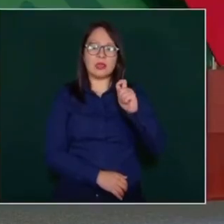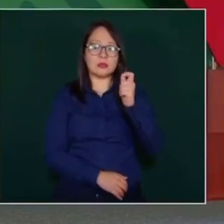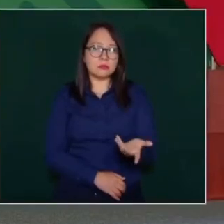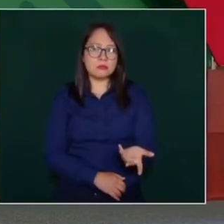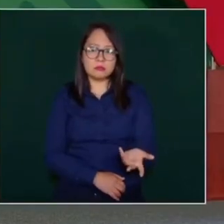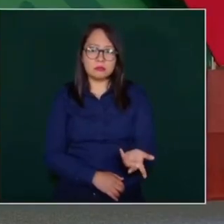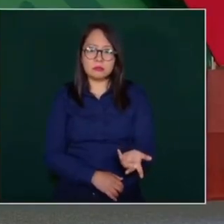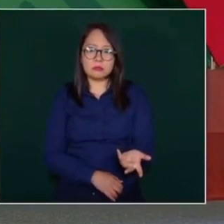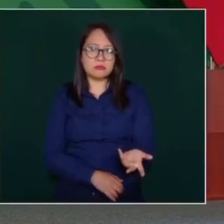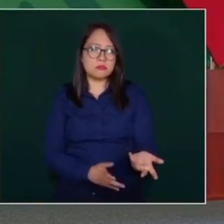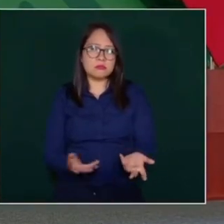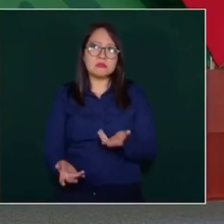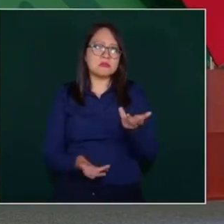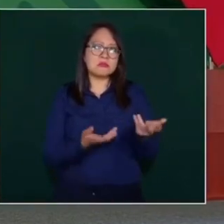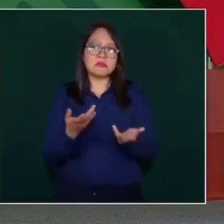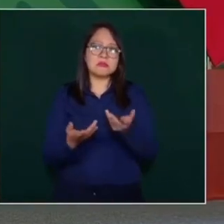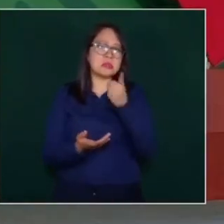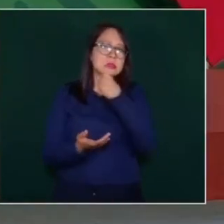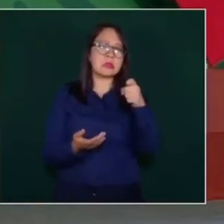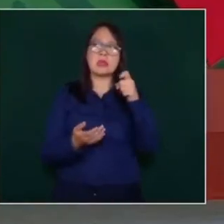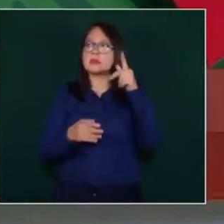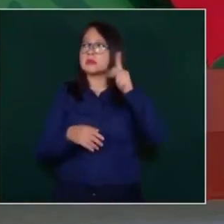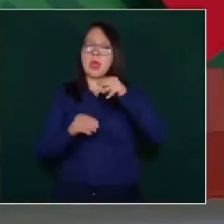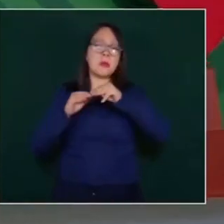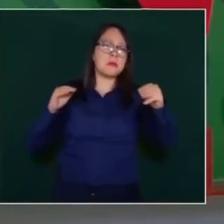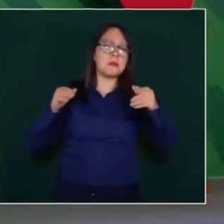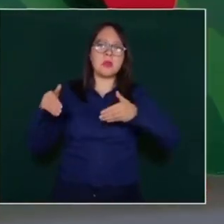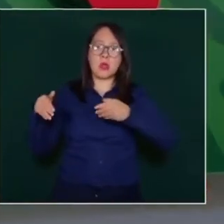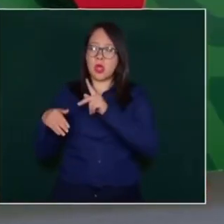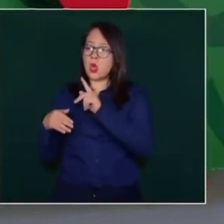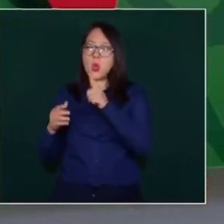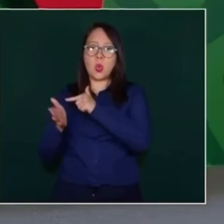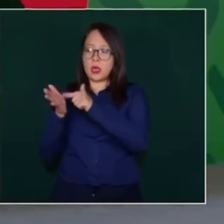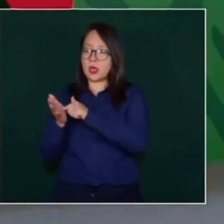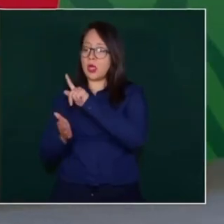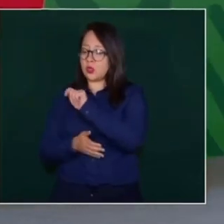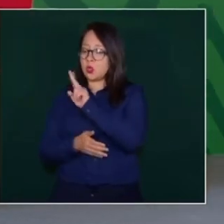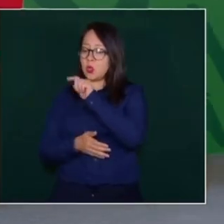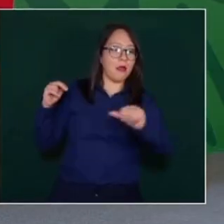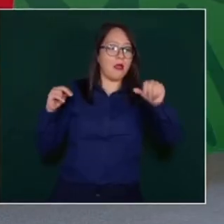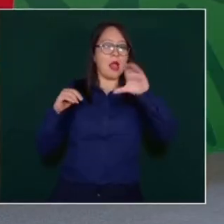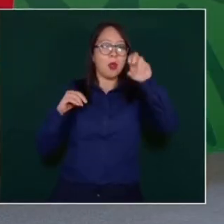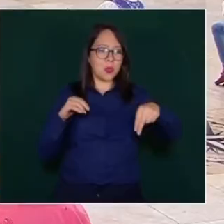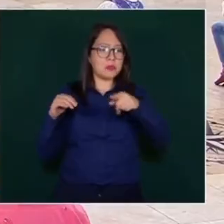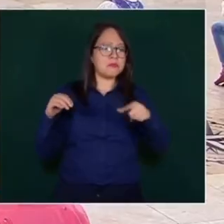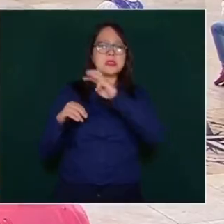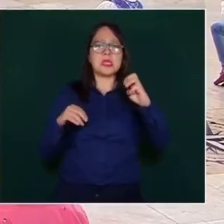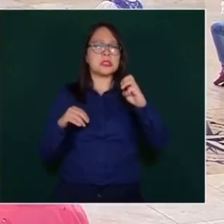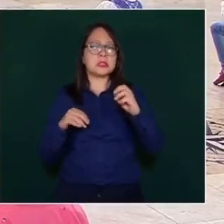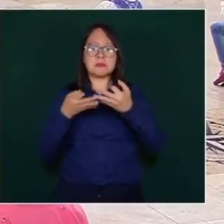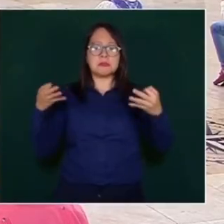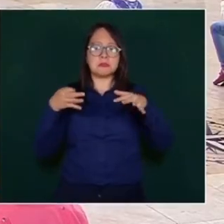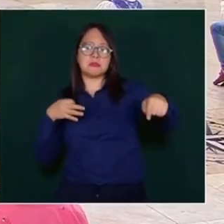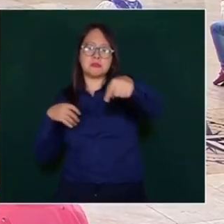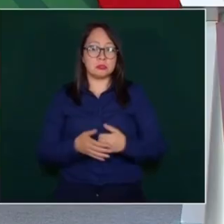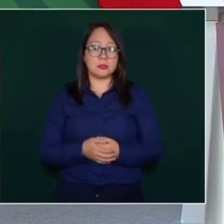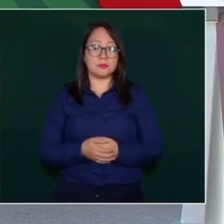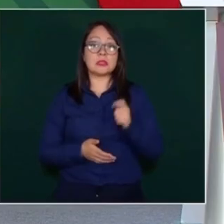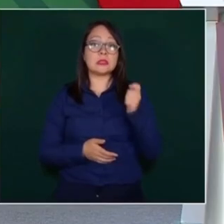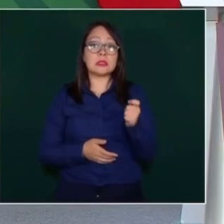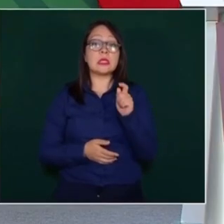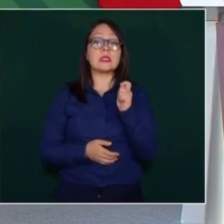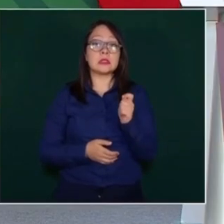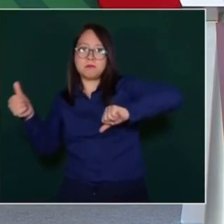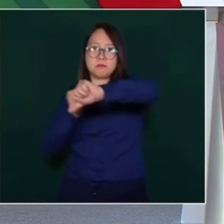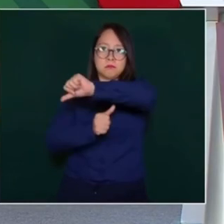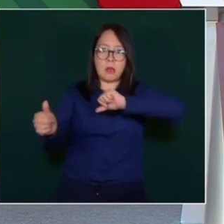significa, cuando mucho, en los 100 kilómetros o 120 kilómetros, desde Tulum a Cancún, 300 hectáreas. Esto es Acahual, no es Monte